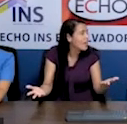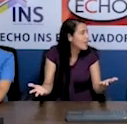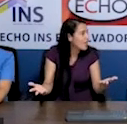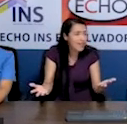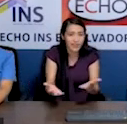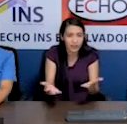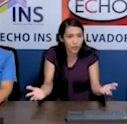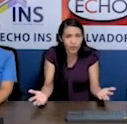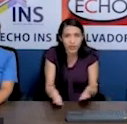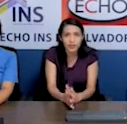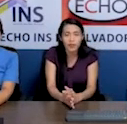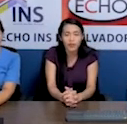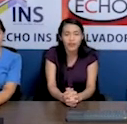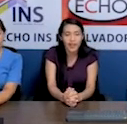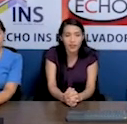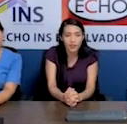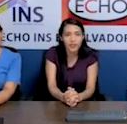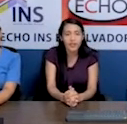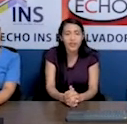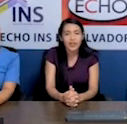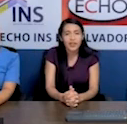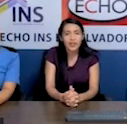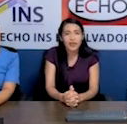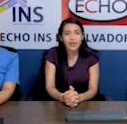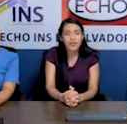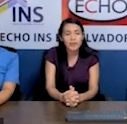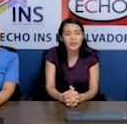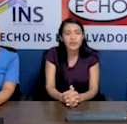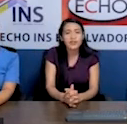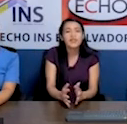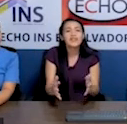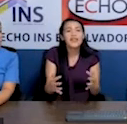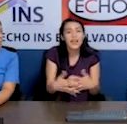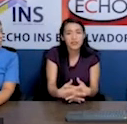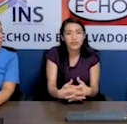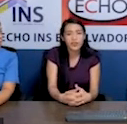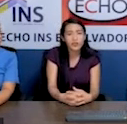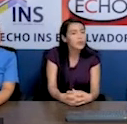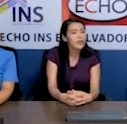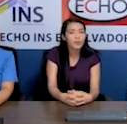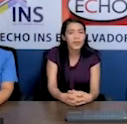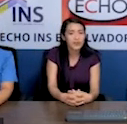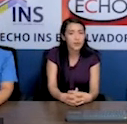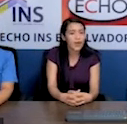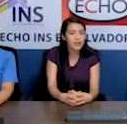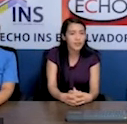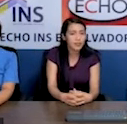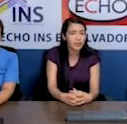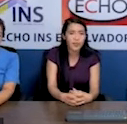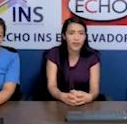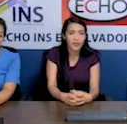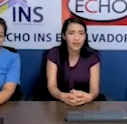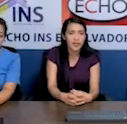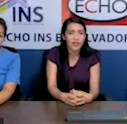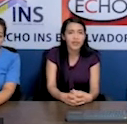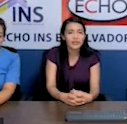es el pan de cada día de todos los que estamos conectados, creo que la misión es ir integrando esos cuidados paliativos al servicio